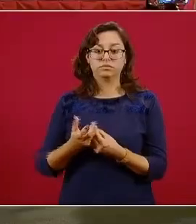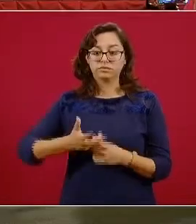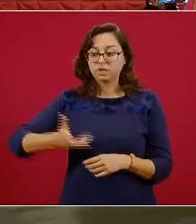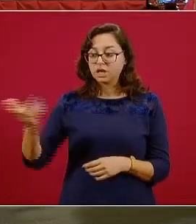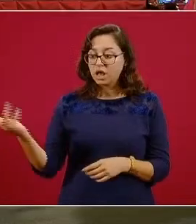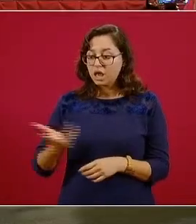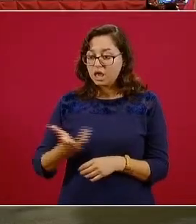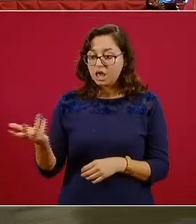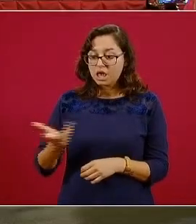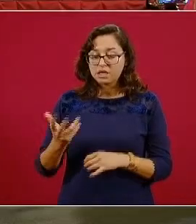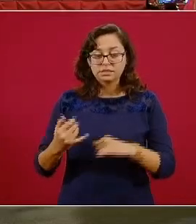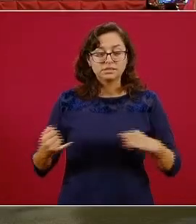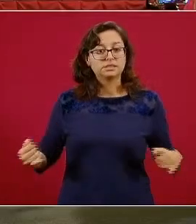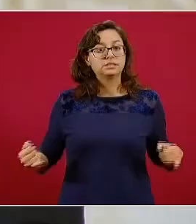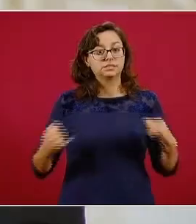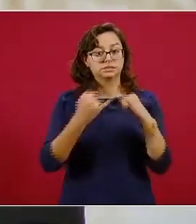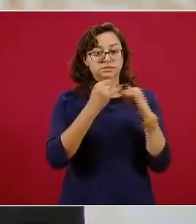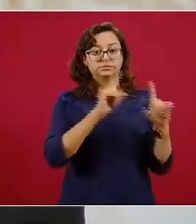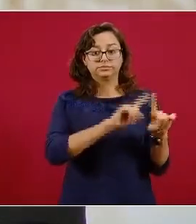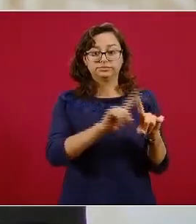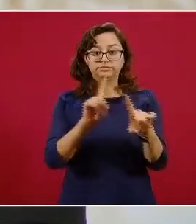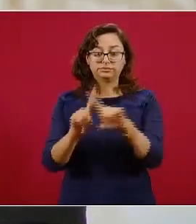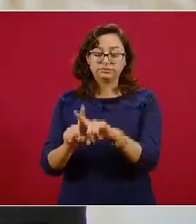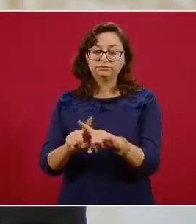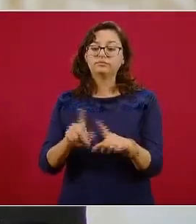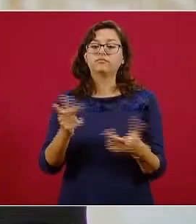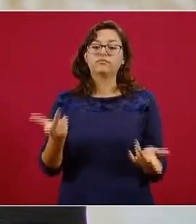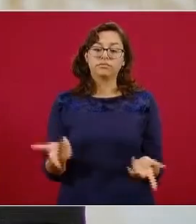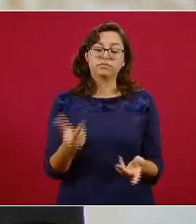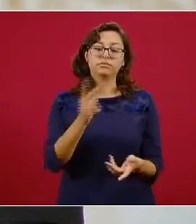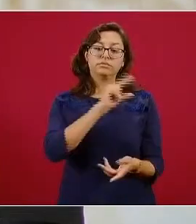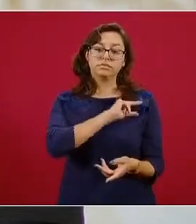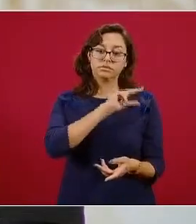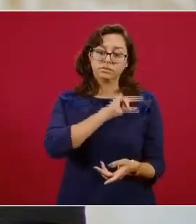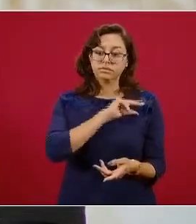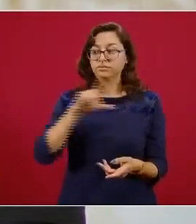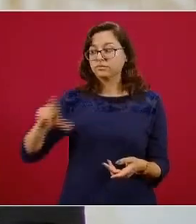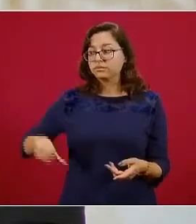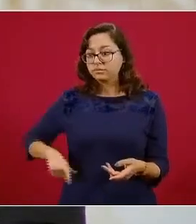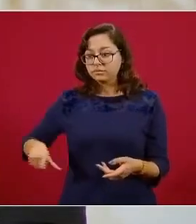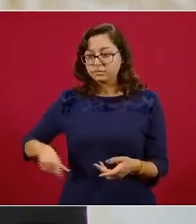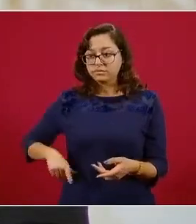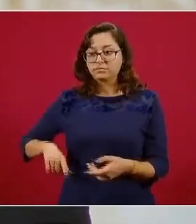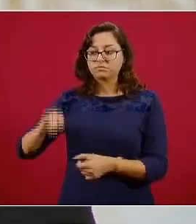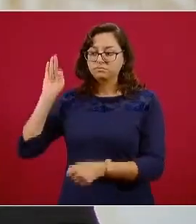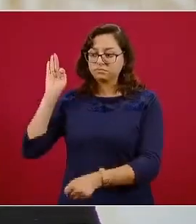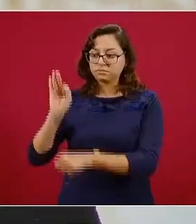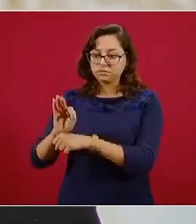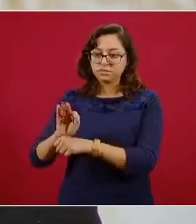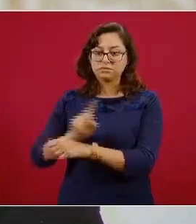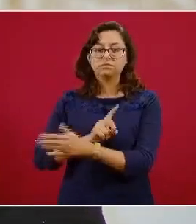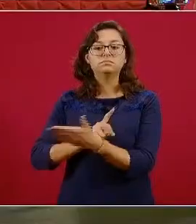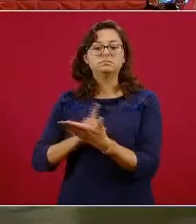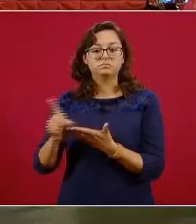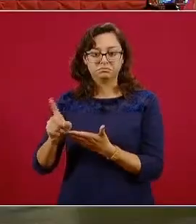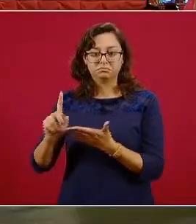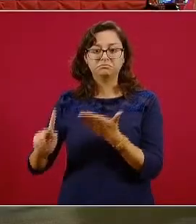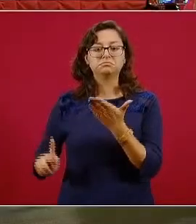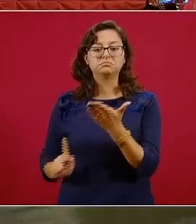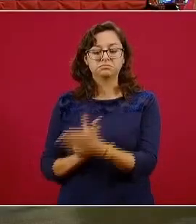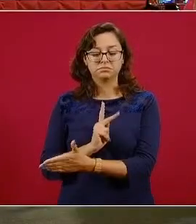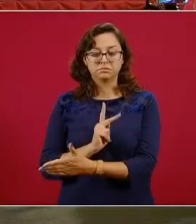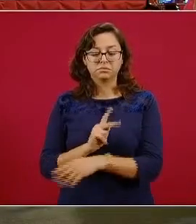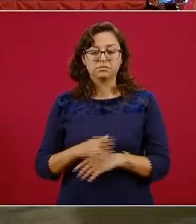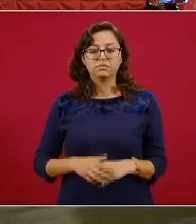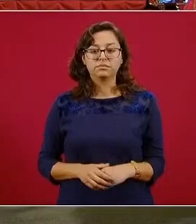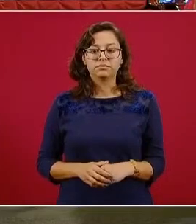que realizan las instituciones, tanto públicas como privadas, para garantizar nuevamente el goce de los derechos. Al